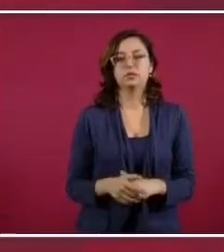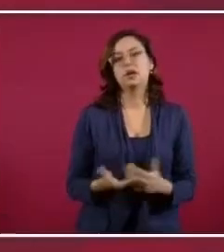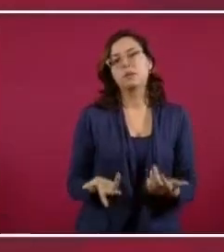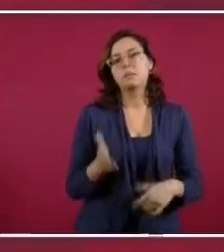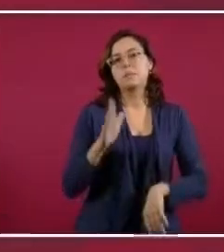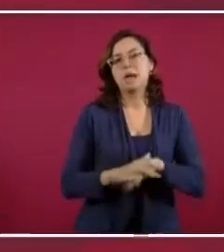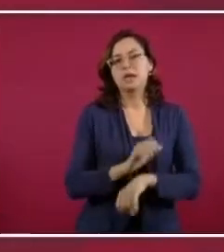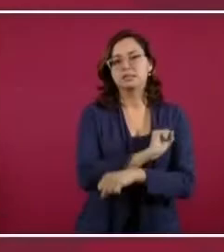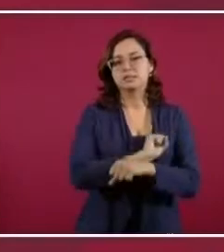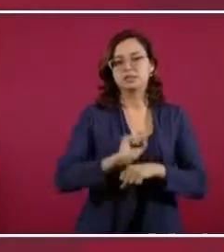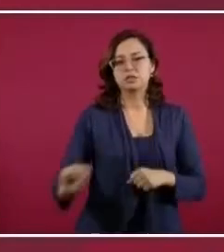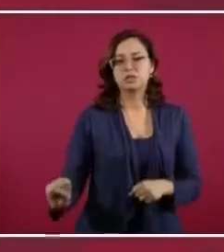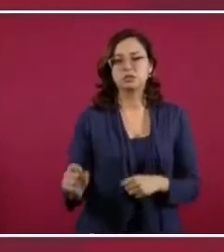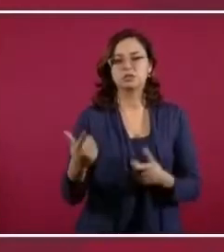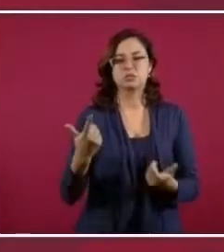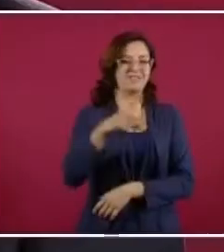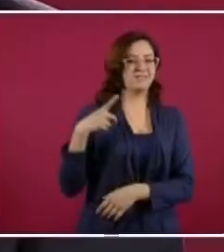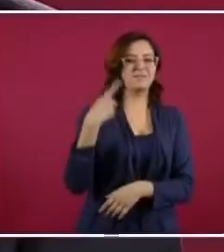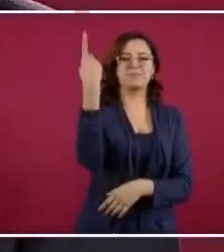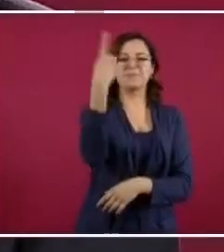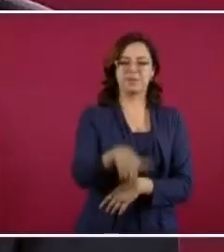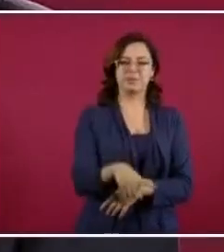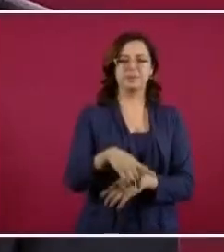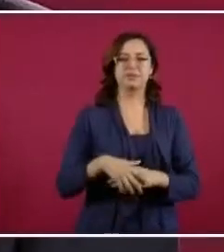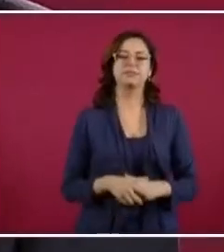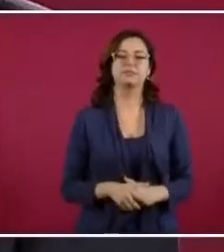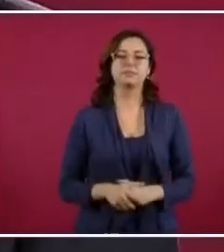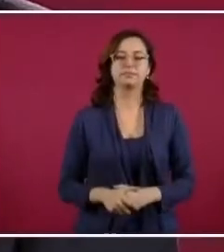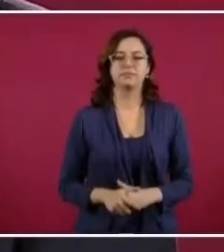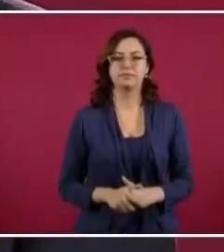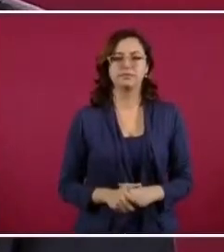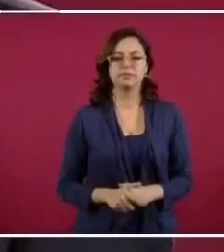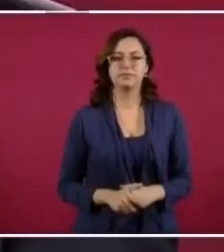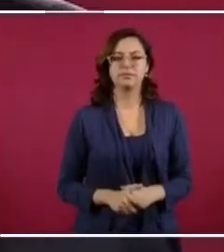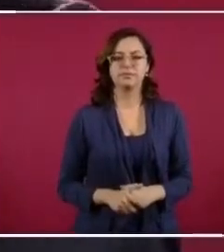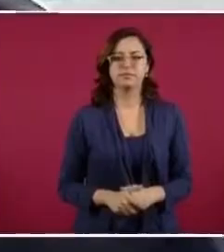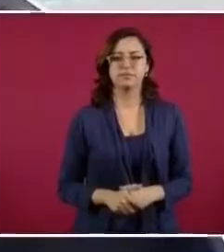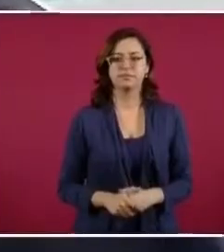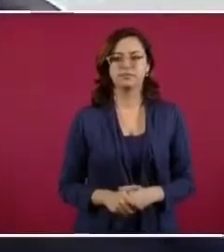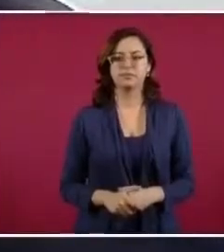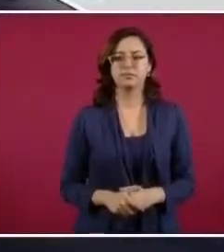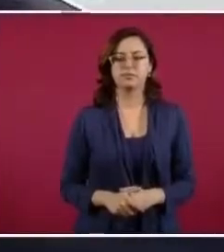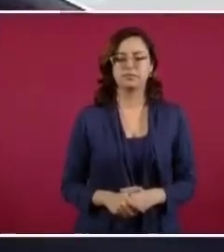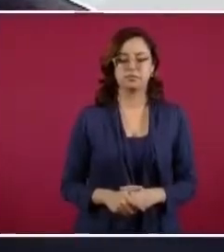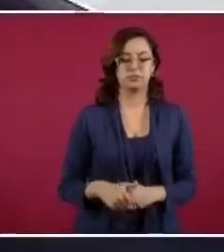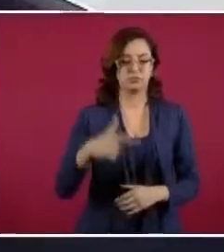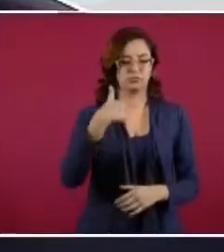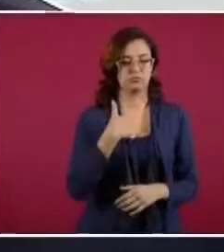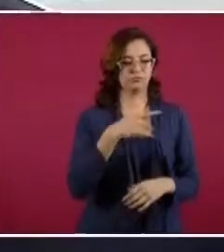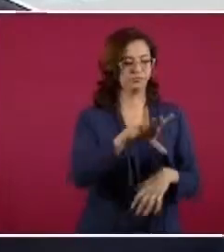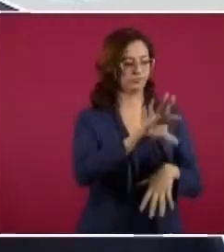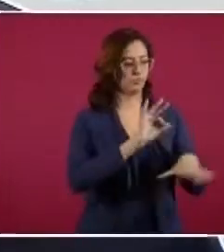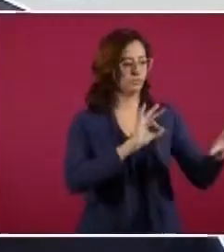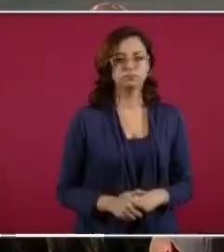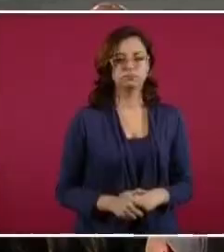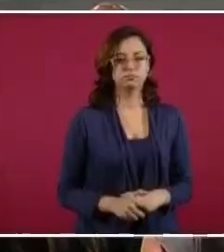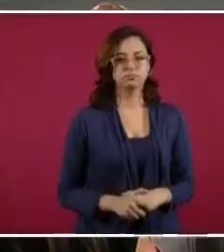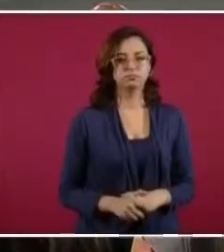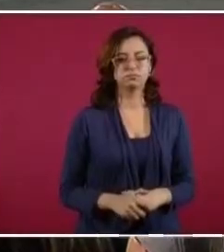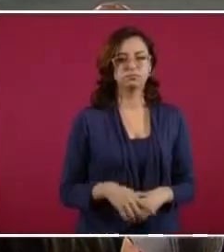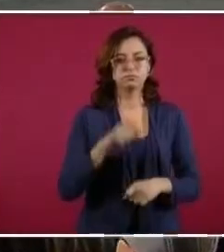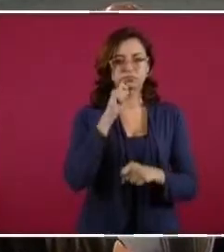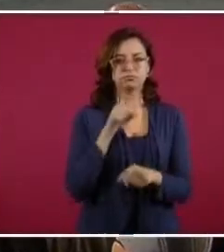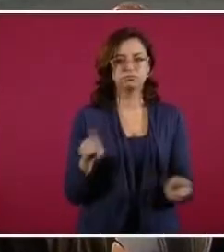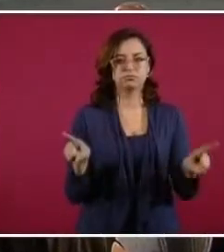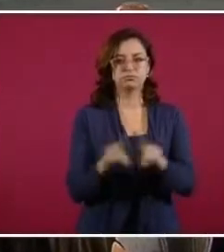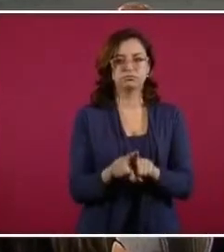destacó que los apoyos a los menos favorecidos llegarán a tiempo y se dará prioridad a los adultos mayores, niños, niñas, entre otros.